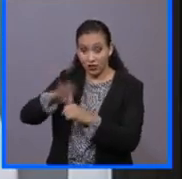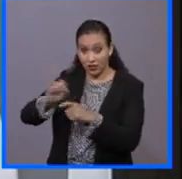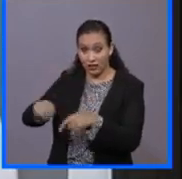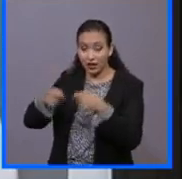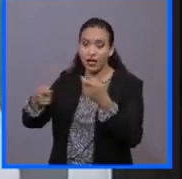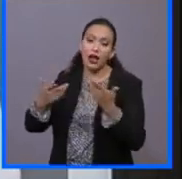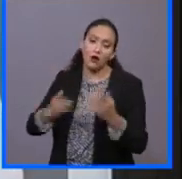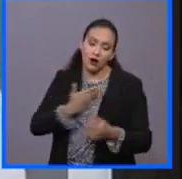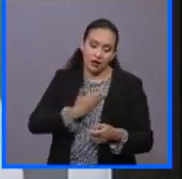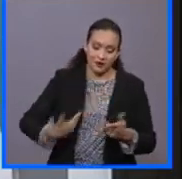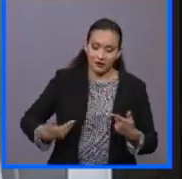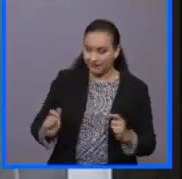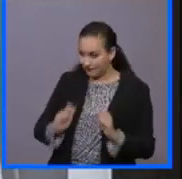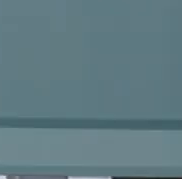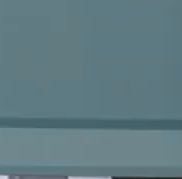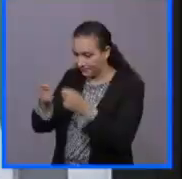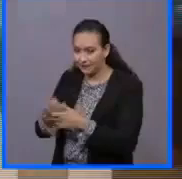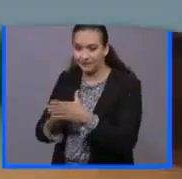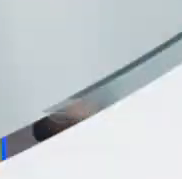de votos.